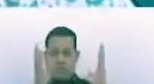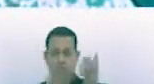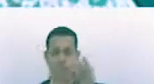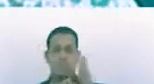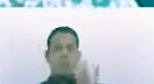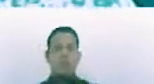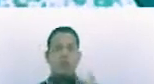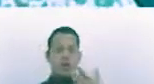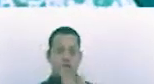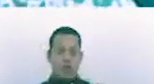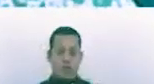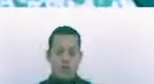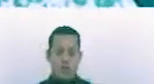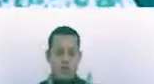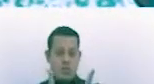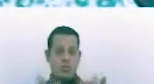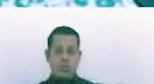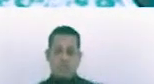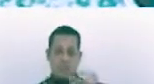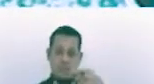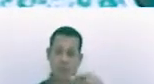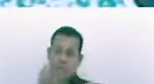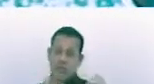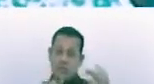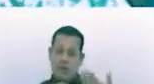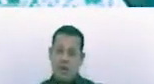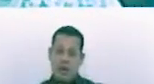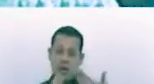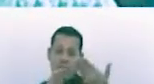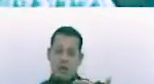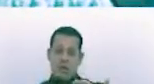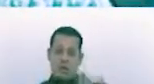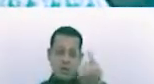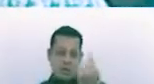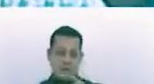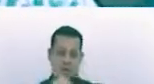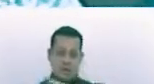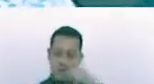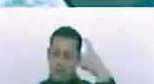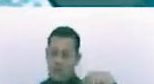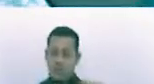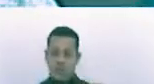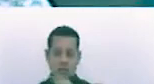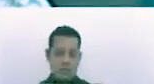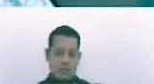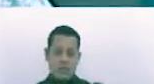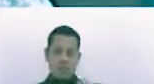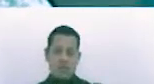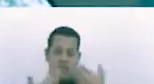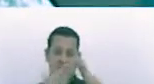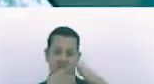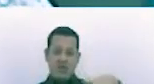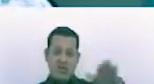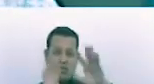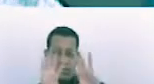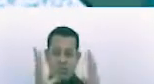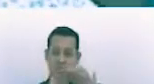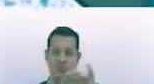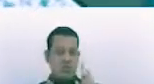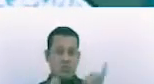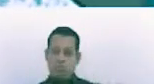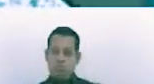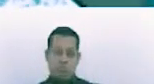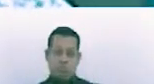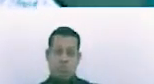oportunidad de crear leyes para ayudar a la diáspora y no lo hicieron. ¿Cuántos de los salvadoreños que nos